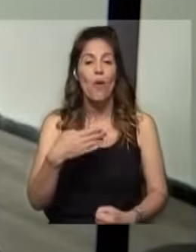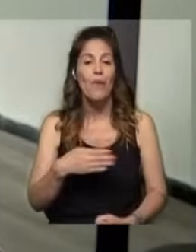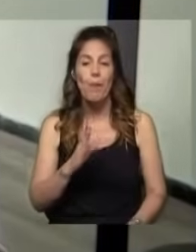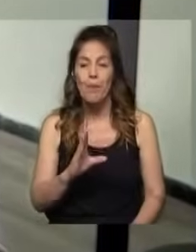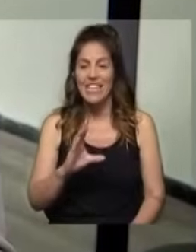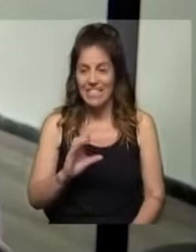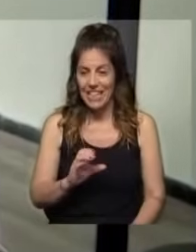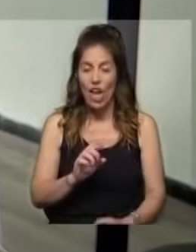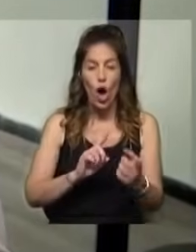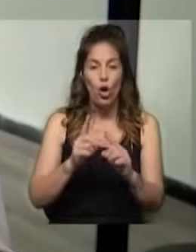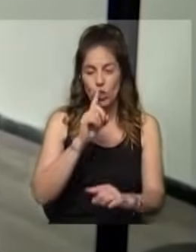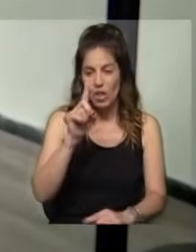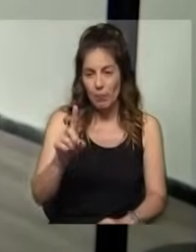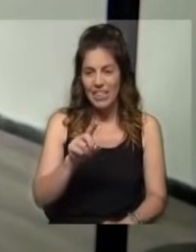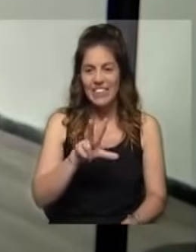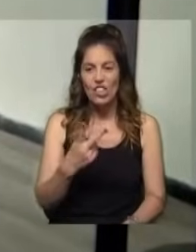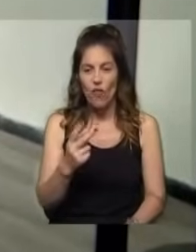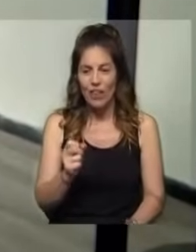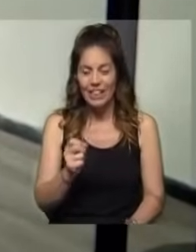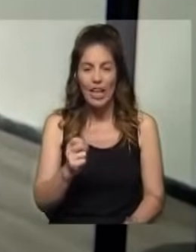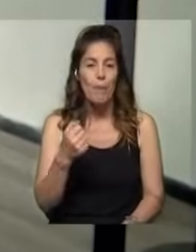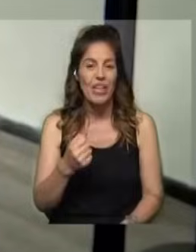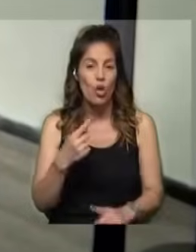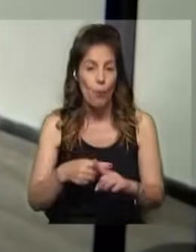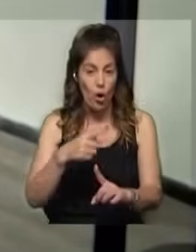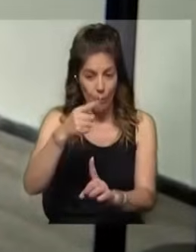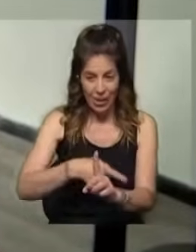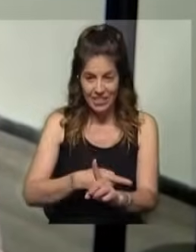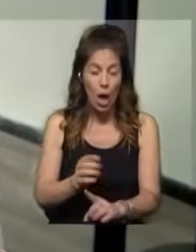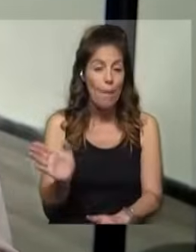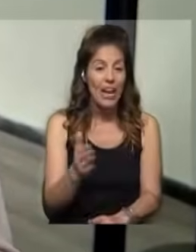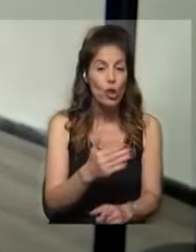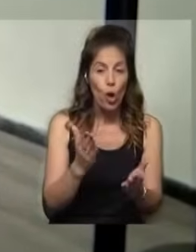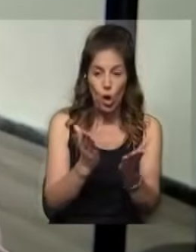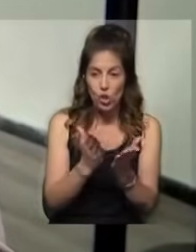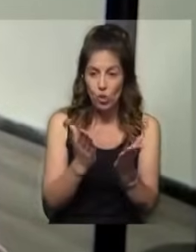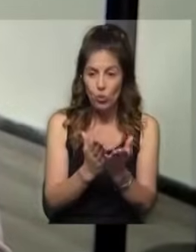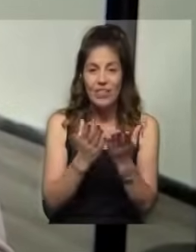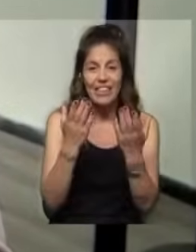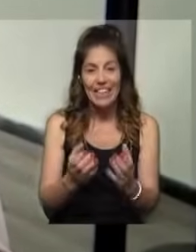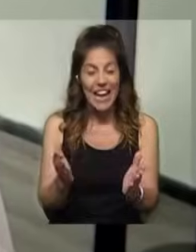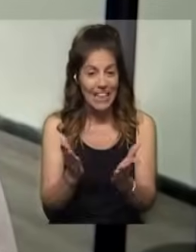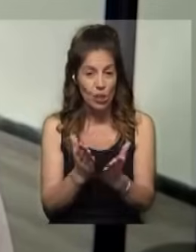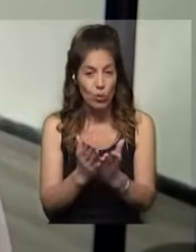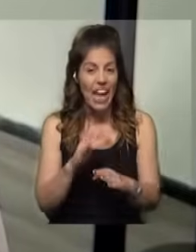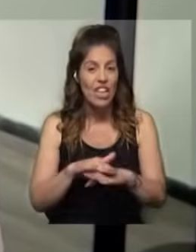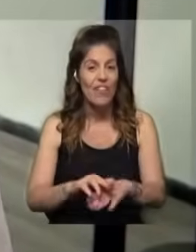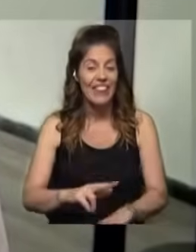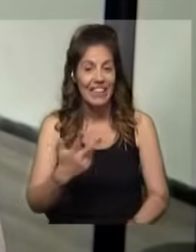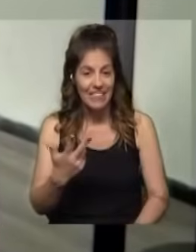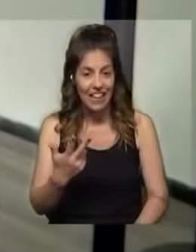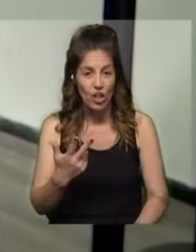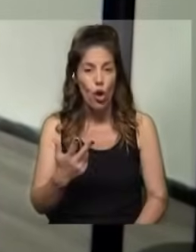es 11320 pesos por mes eh Para todos los estudiantes que eran este estud a nivel terciario en la duelar